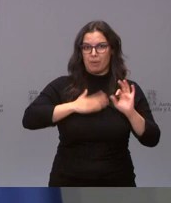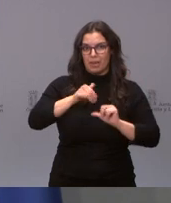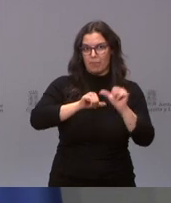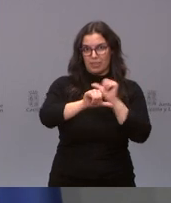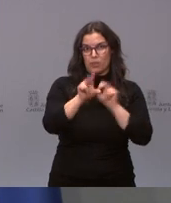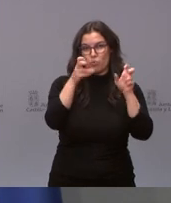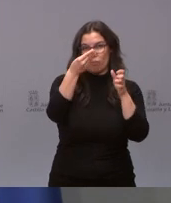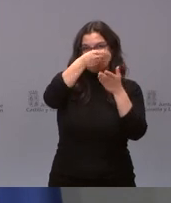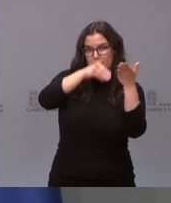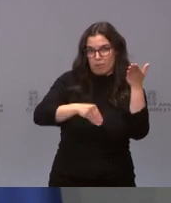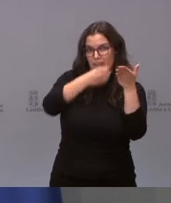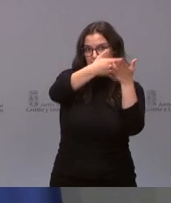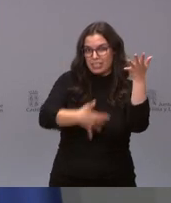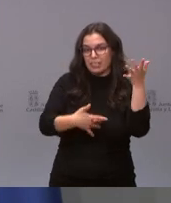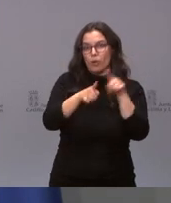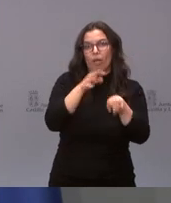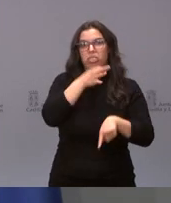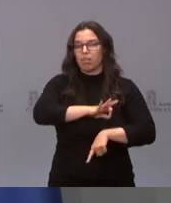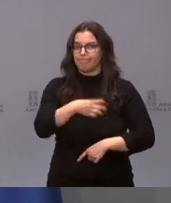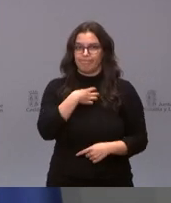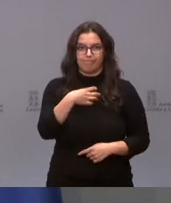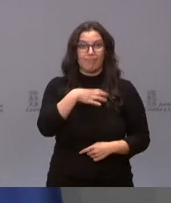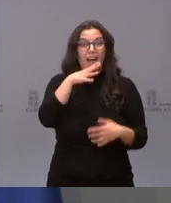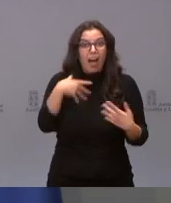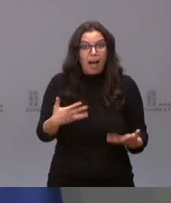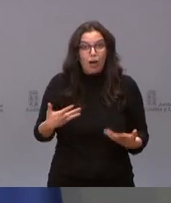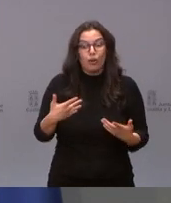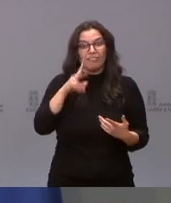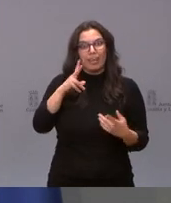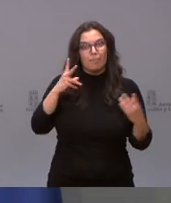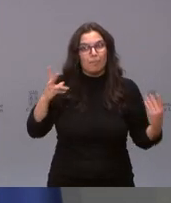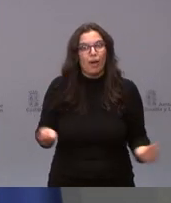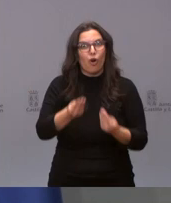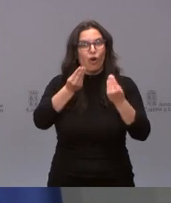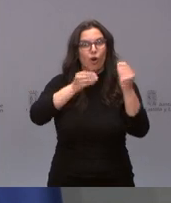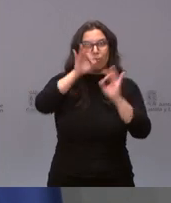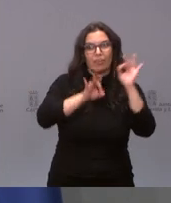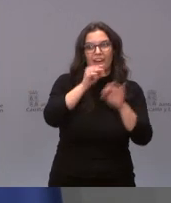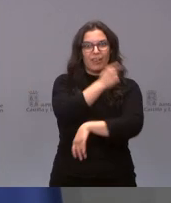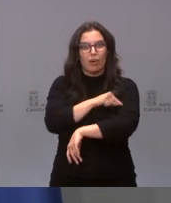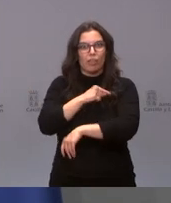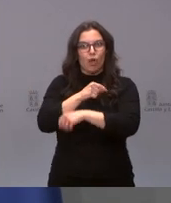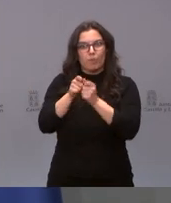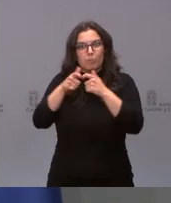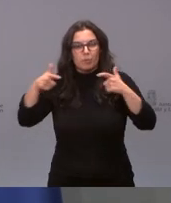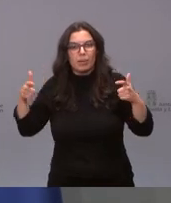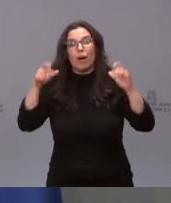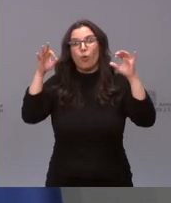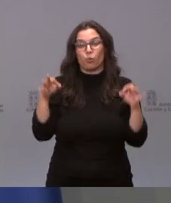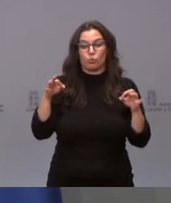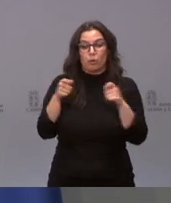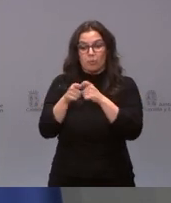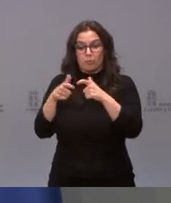no debemos de bajar la guardia más ahora que estamos mejorando en las tasas de vacunación estamos justo en ese punto de cruce